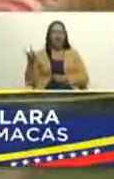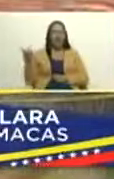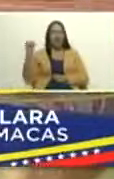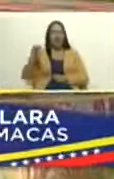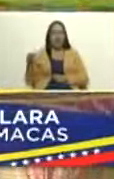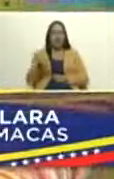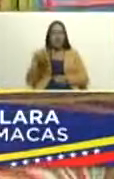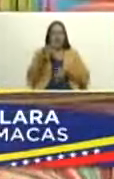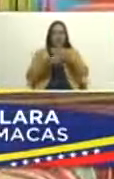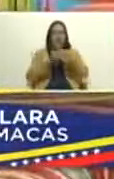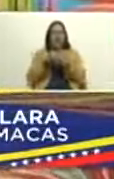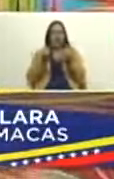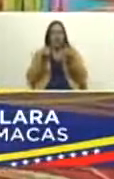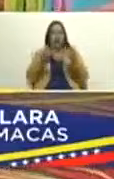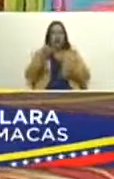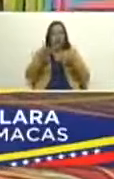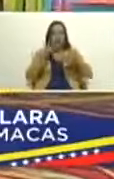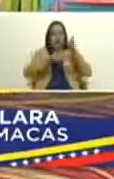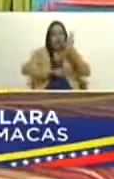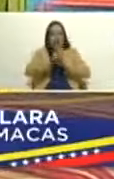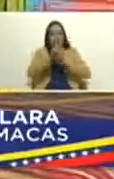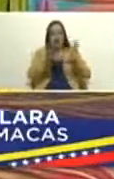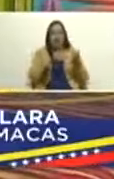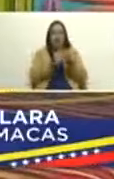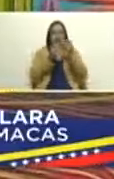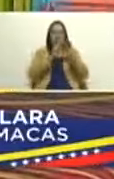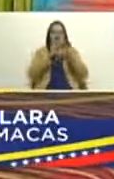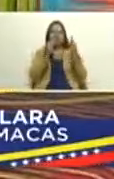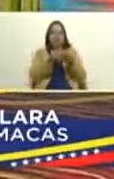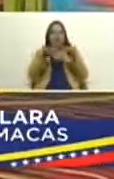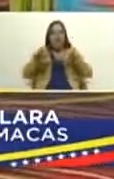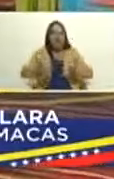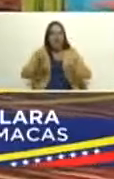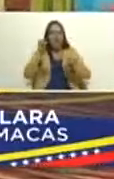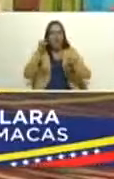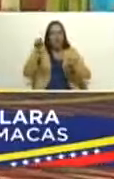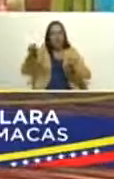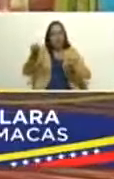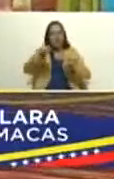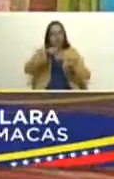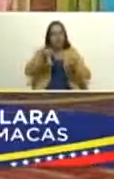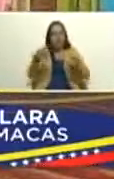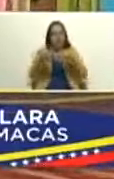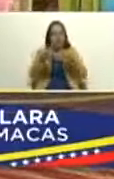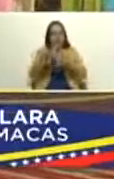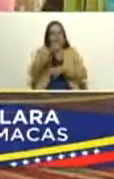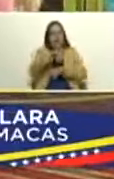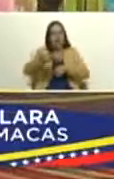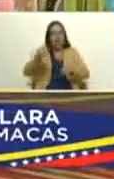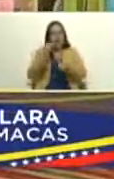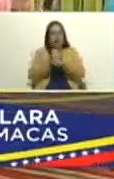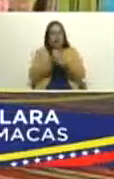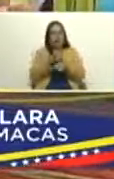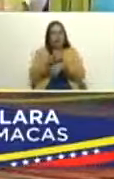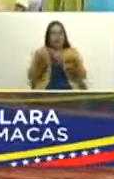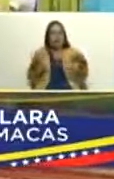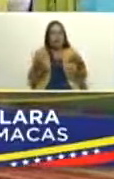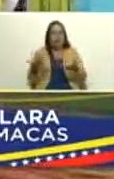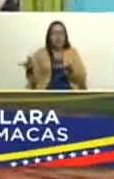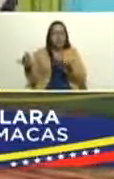productiva que ella desarrolla en conjunto con su familia, sus hijas y este grupo de trabajadores maravillosos. Adelante, Doris.